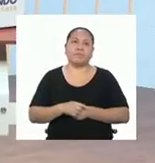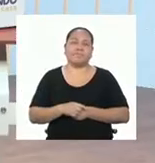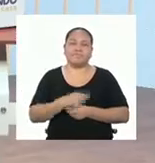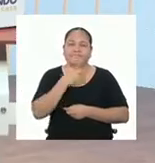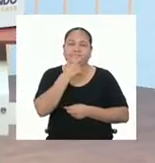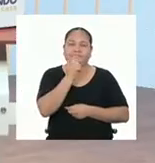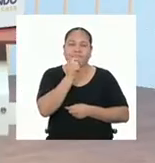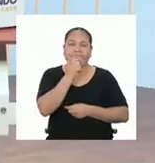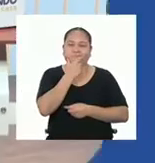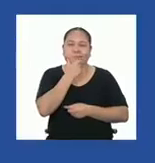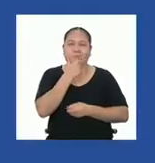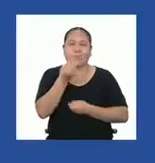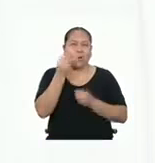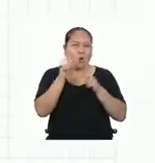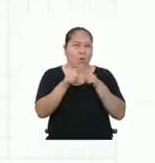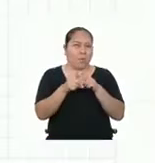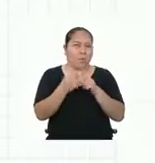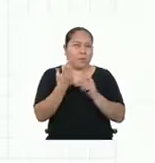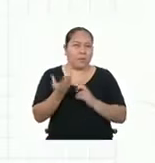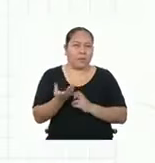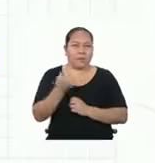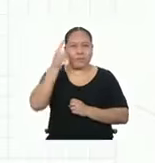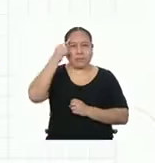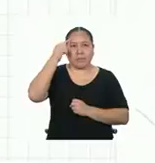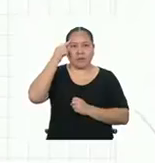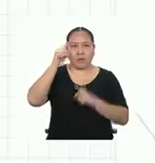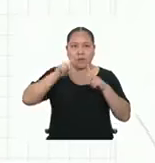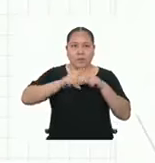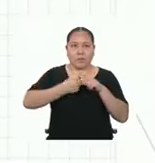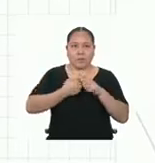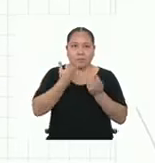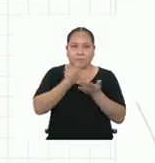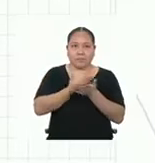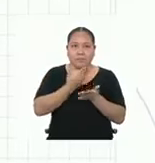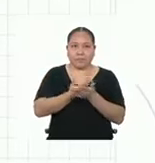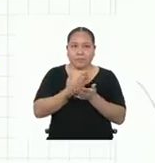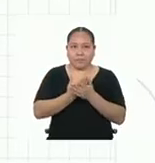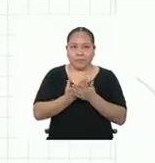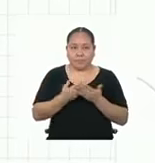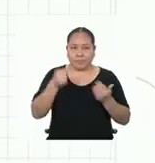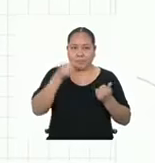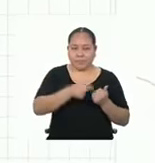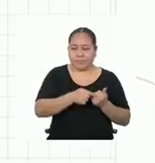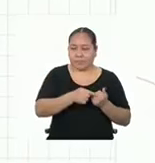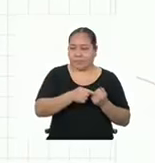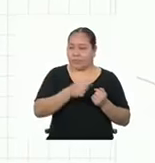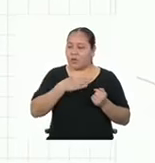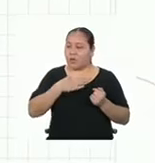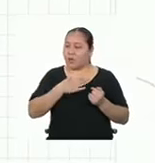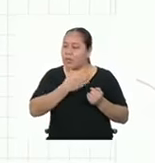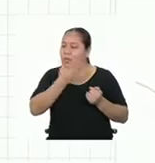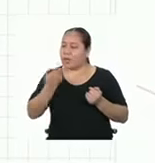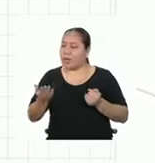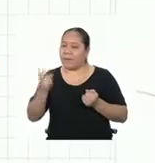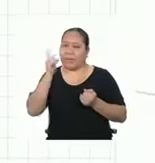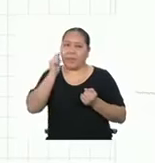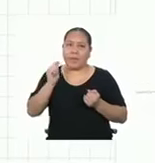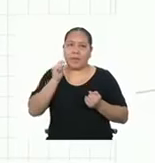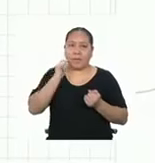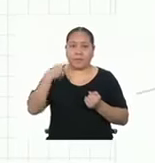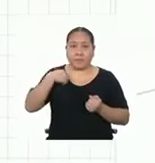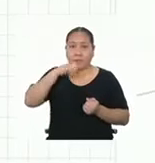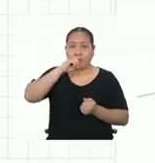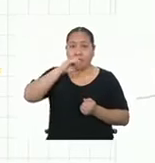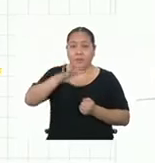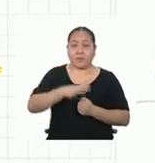Mmm... ¿Y ahora cómo empiezo? Creo que empezaré comparando el mío con el de mi tía Charo Como ya les